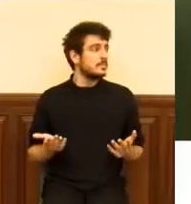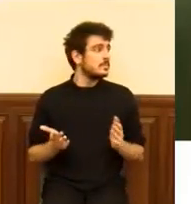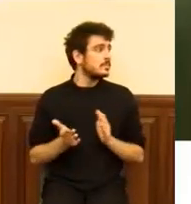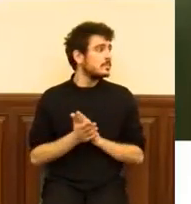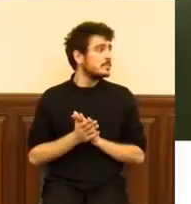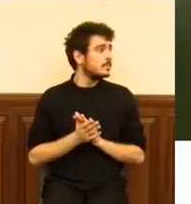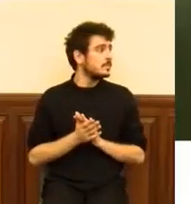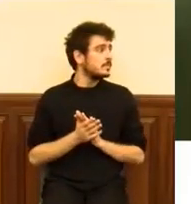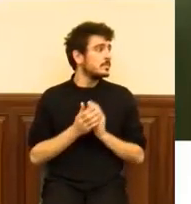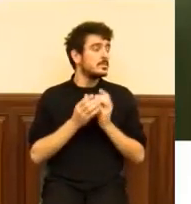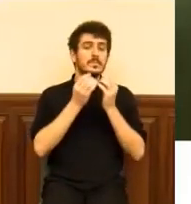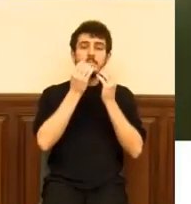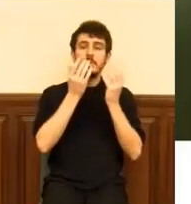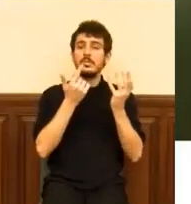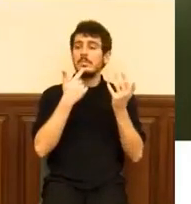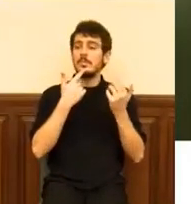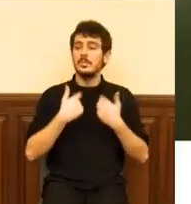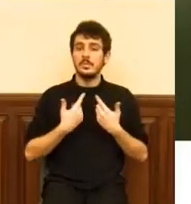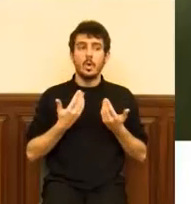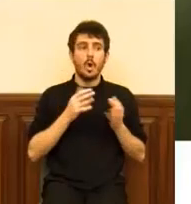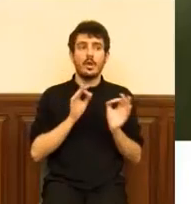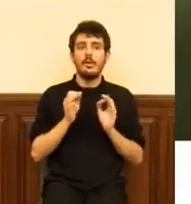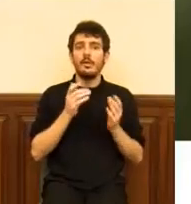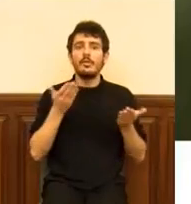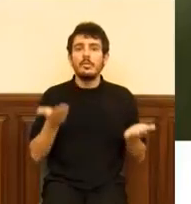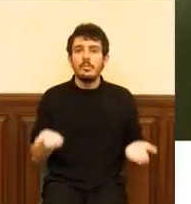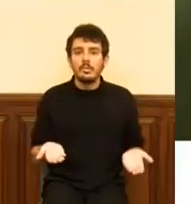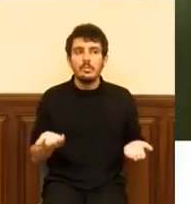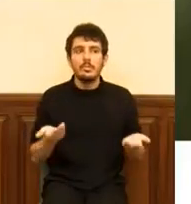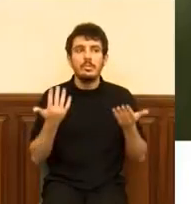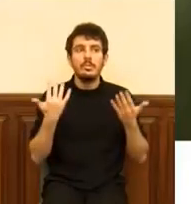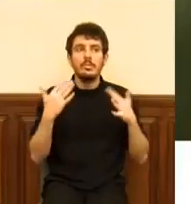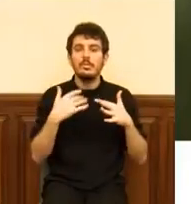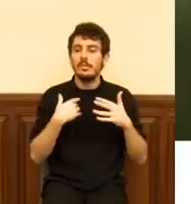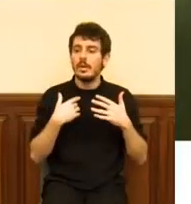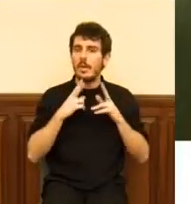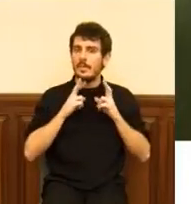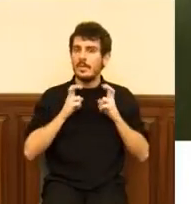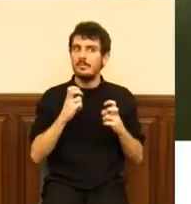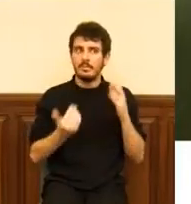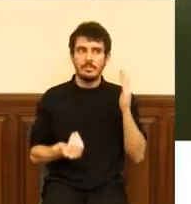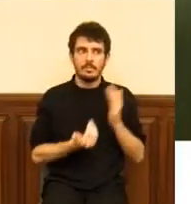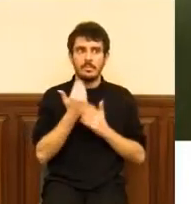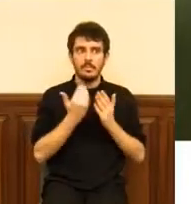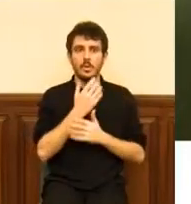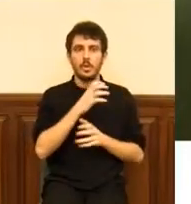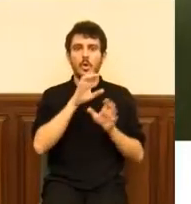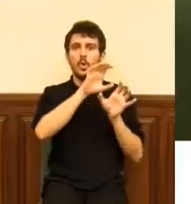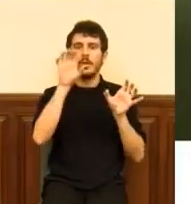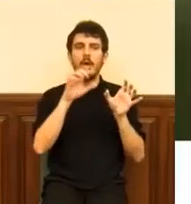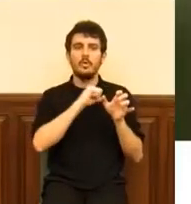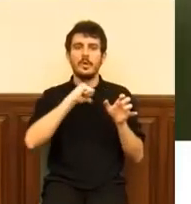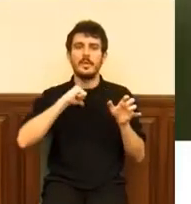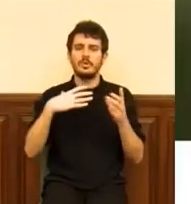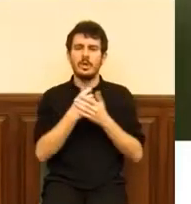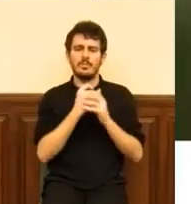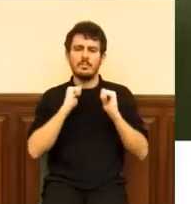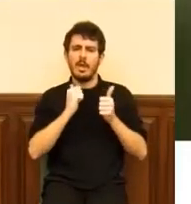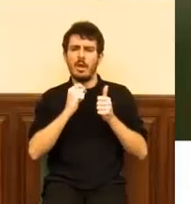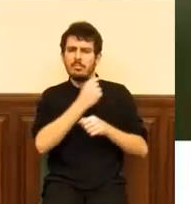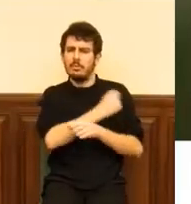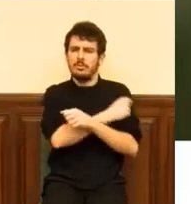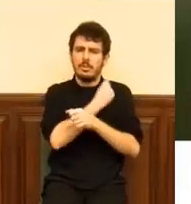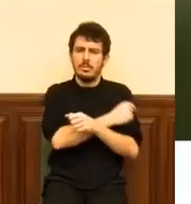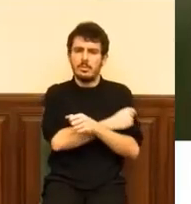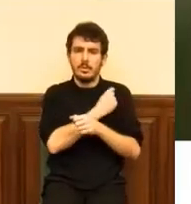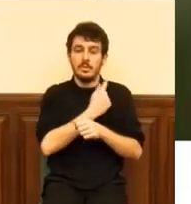Y bueno, pues ya me dirán ustedes la organización. En los primeros días, cuando empezaron todas las comunidades autónomas a vacunar, que